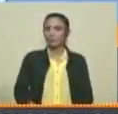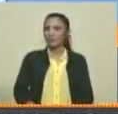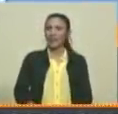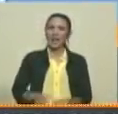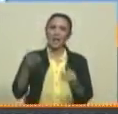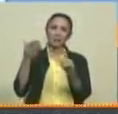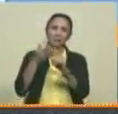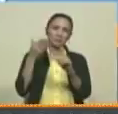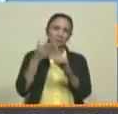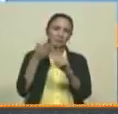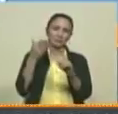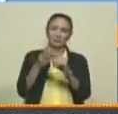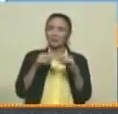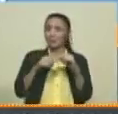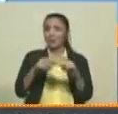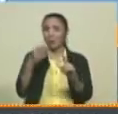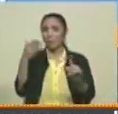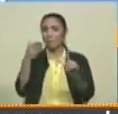Amenazas.